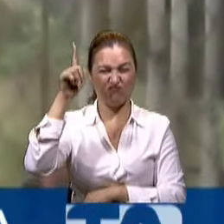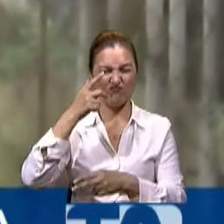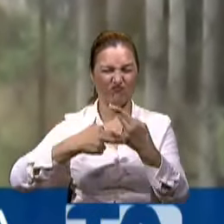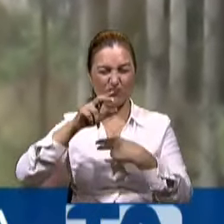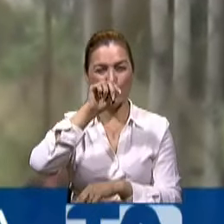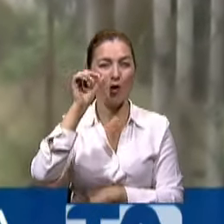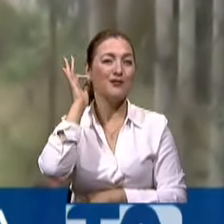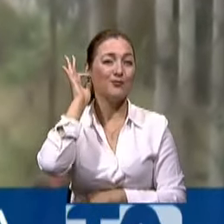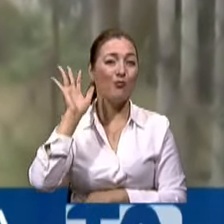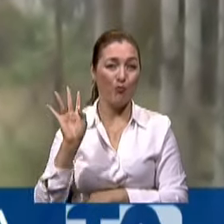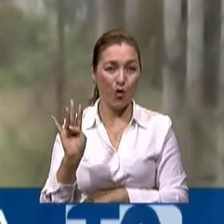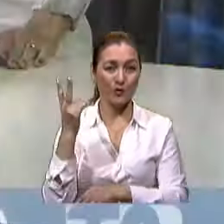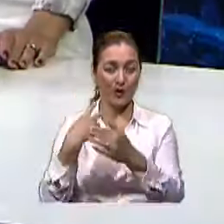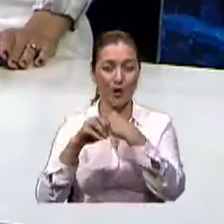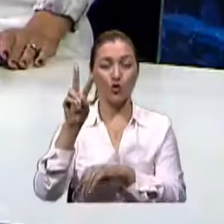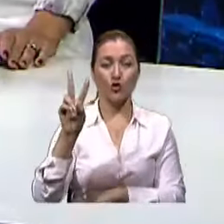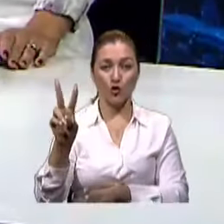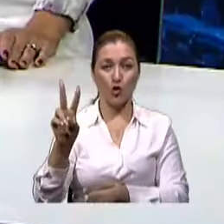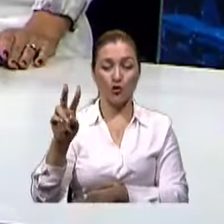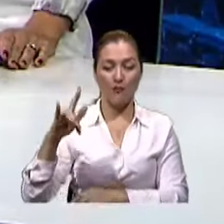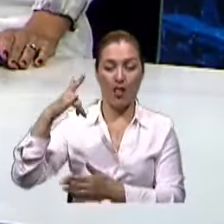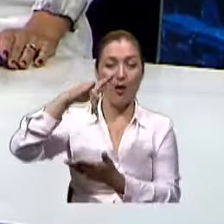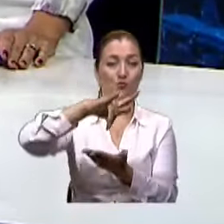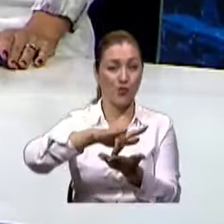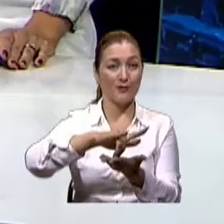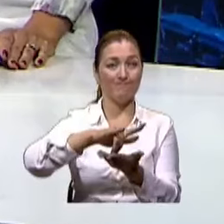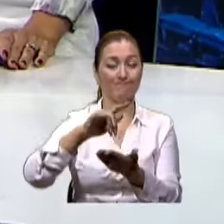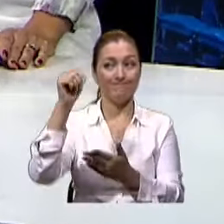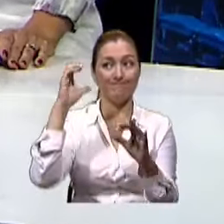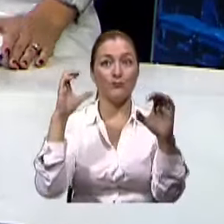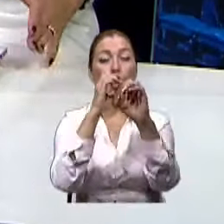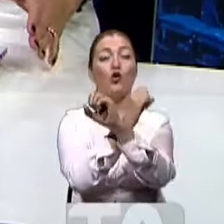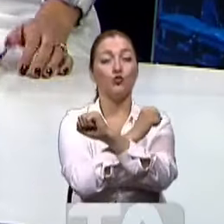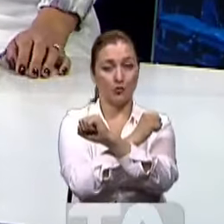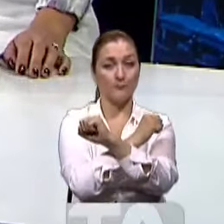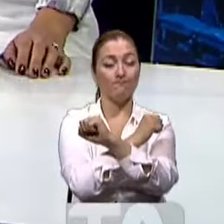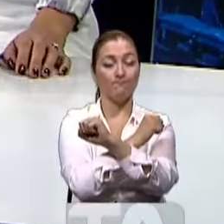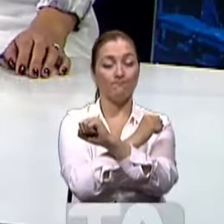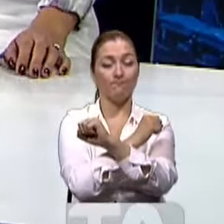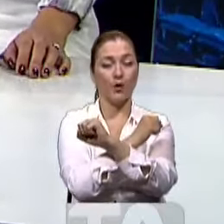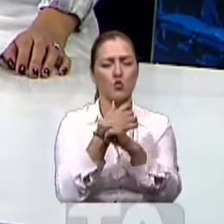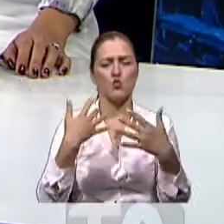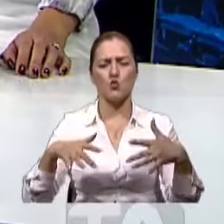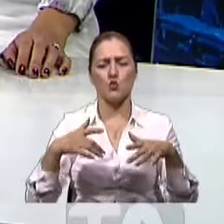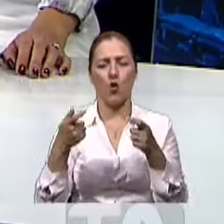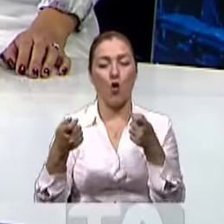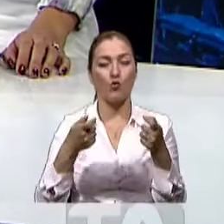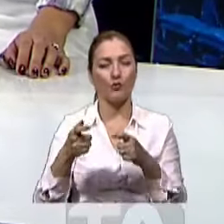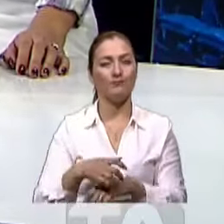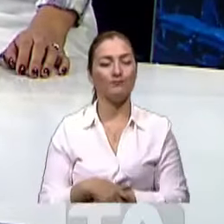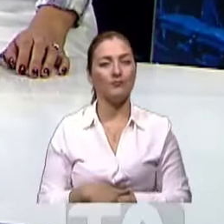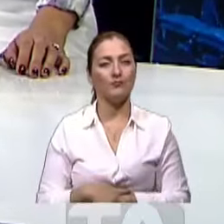hablando de su esposa y de sus dos hijos, a quienes ahí la noche de ayer pues fueron un operativo.